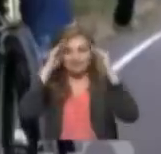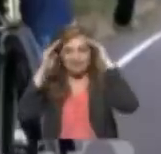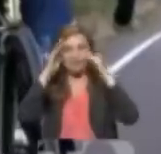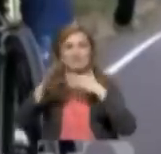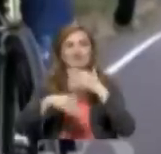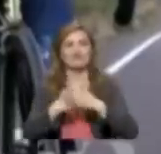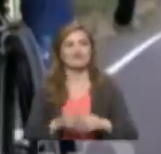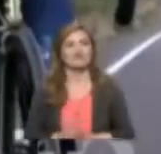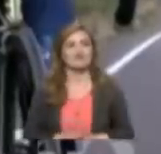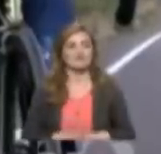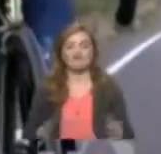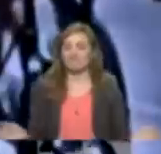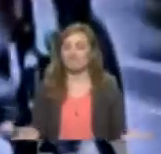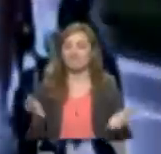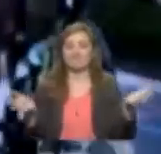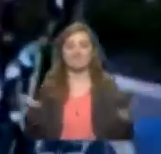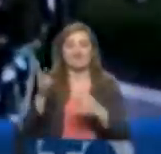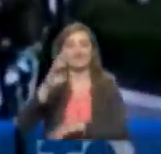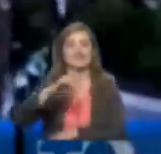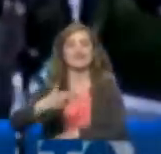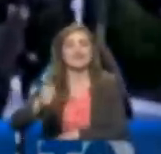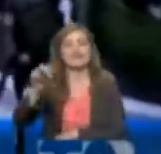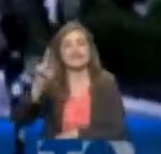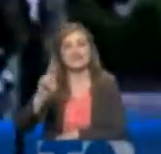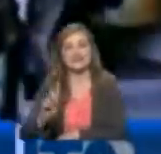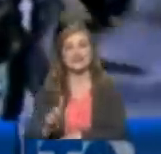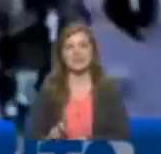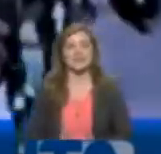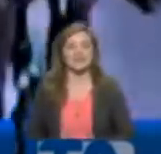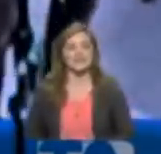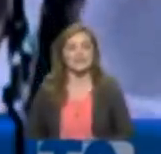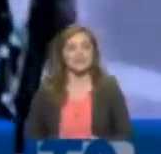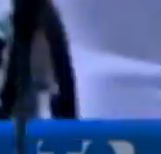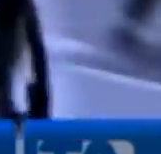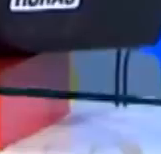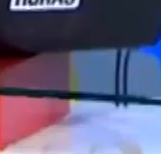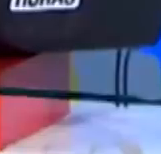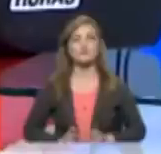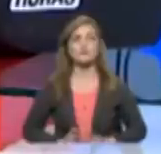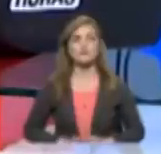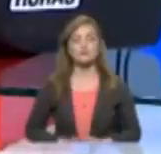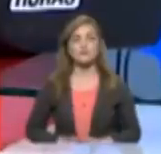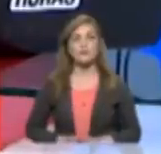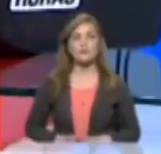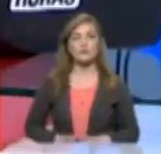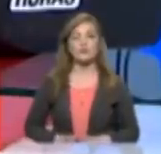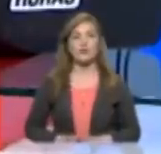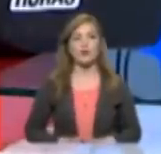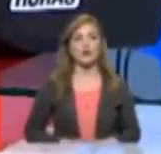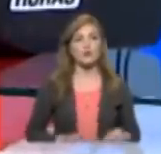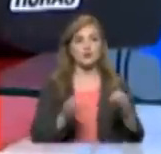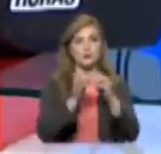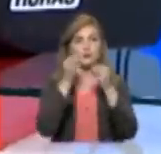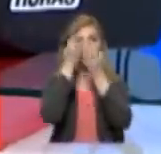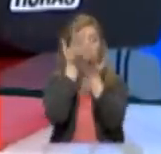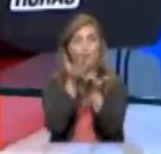a la ante richard inducción ge dibuja con mi ortiga 24 horas estamos de regreso con más información el